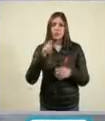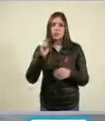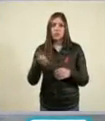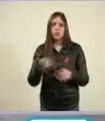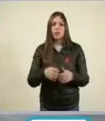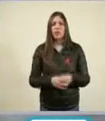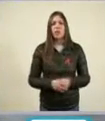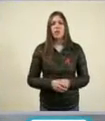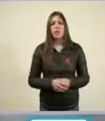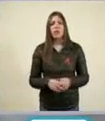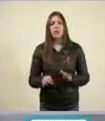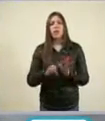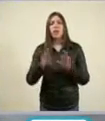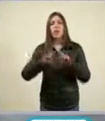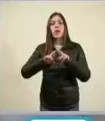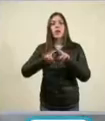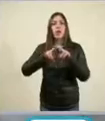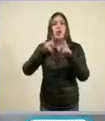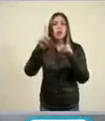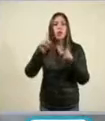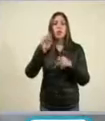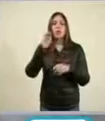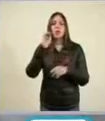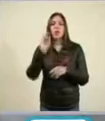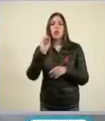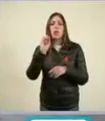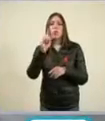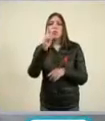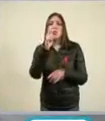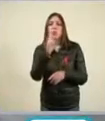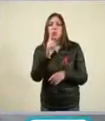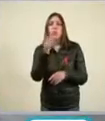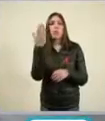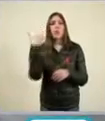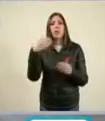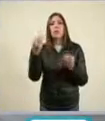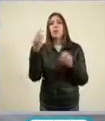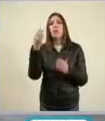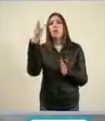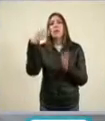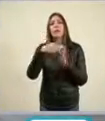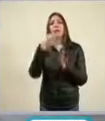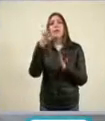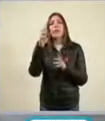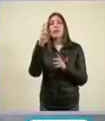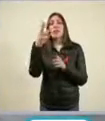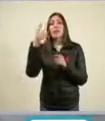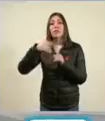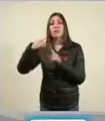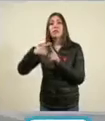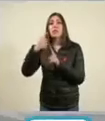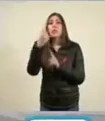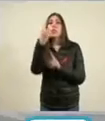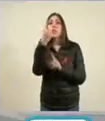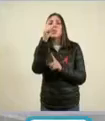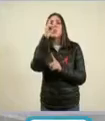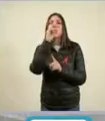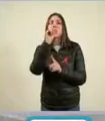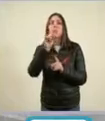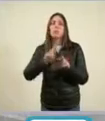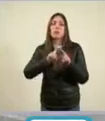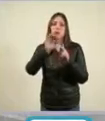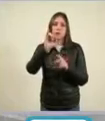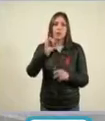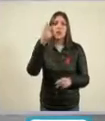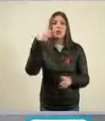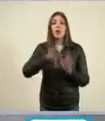Se rompe o sale por defecto uno en 3.333, lo cual, o sea, esto significa que si usaras un condón diario,